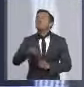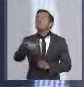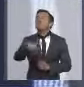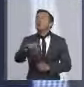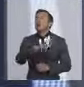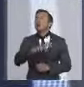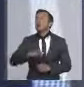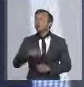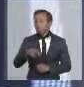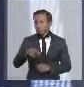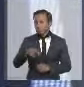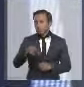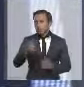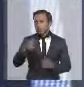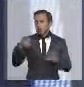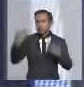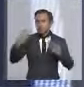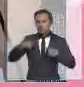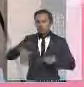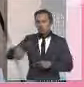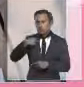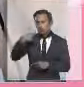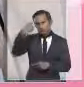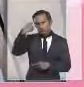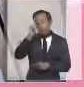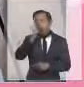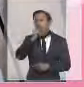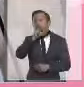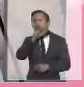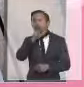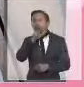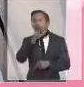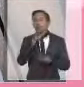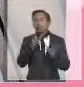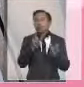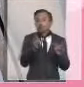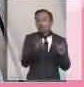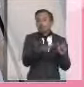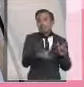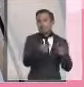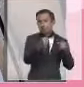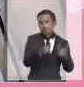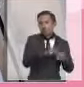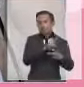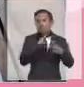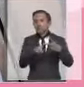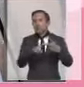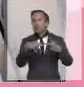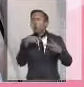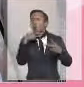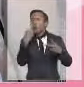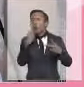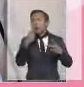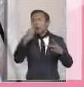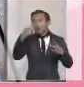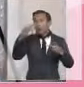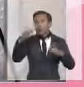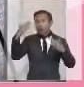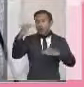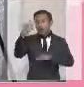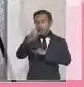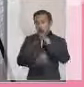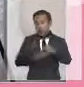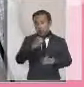corrupción es uno de los temas más preocupantes, solo después de la inseguridad, y que México está en los primeros lugares en los rankings nacionales e internacionales, por